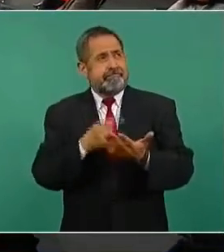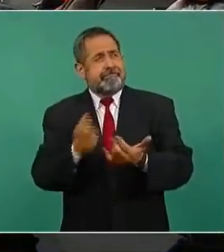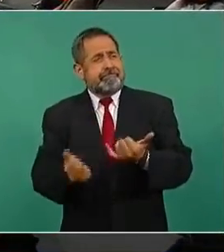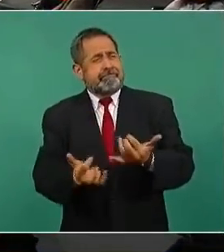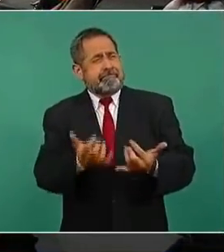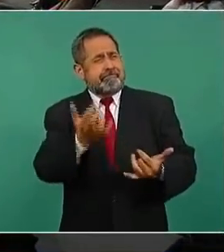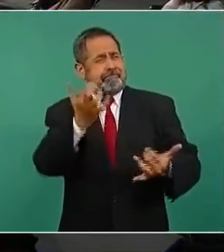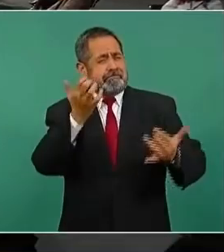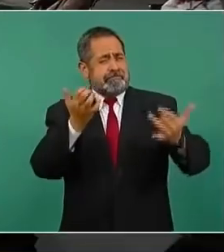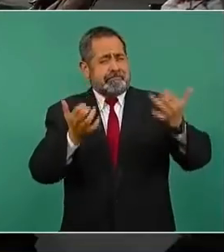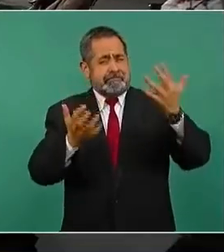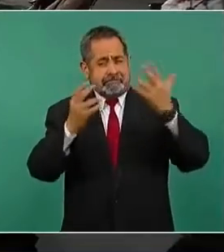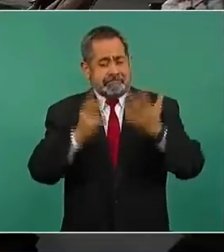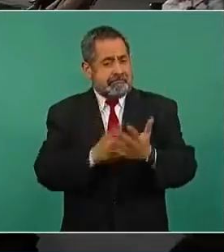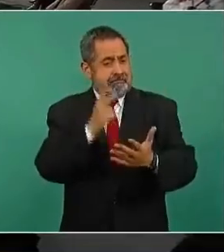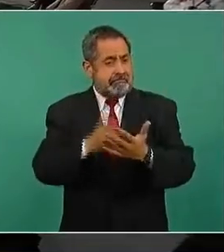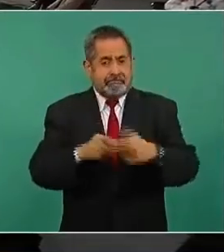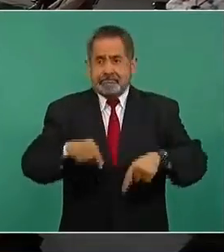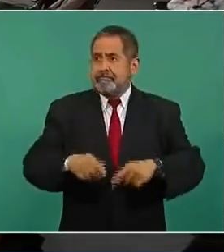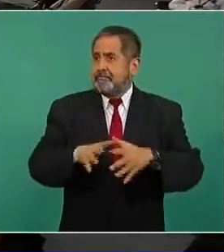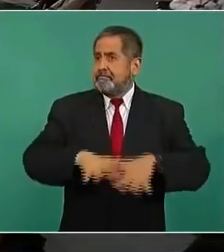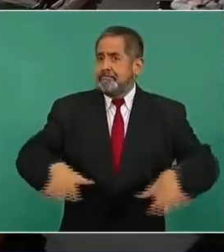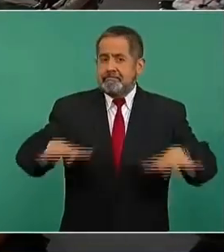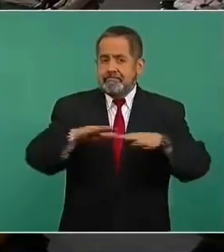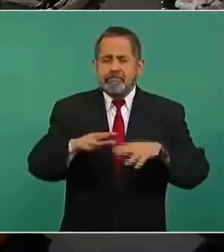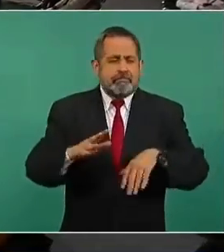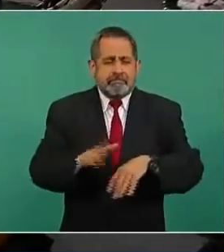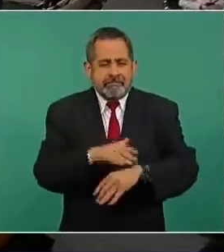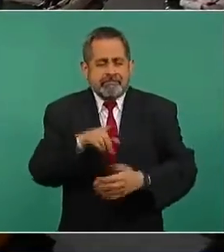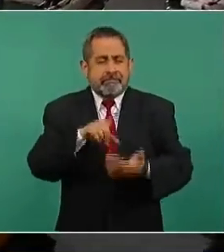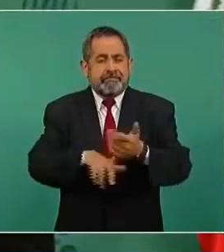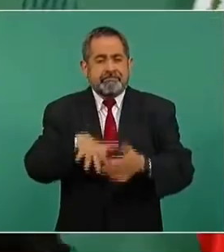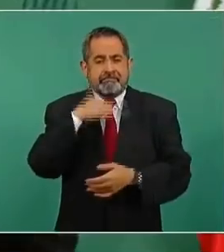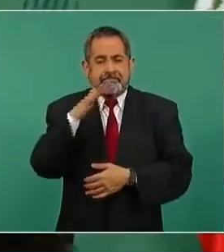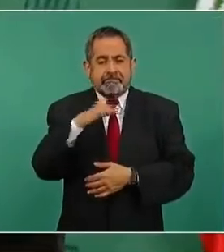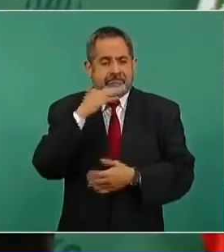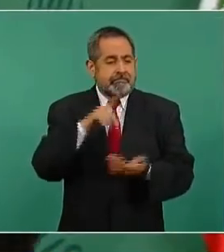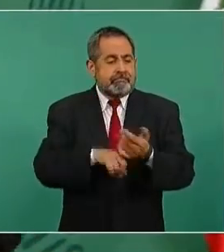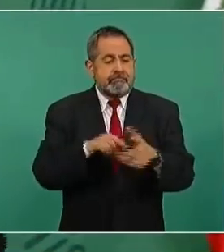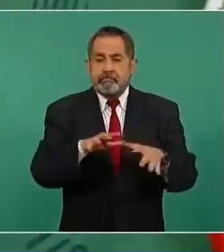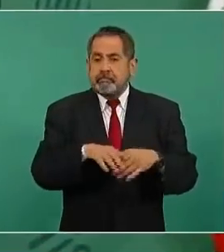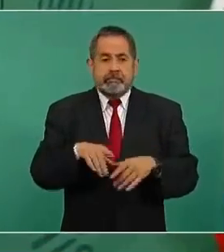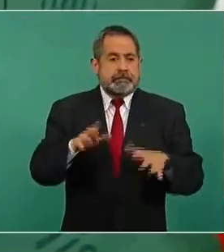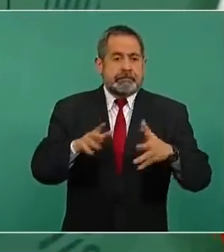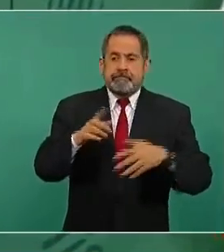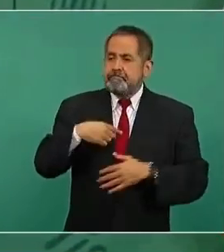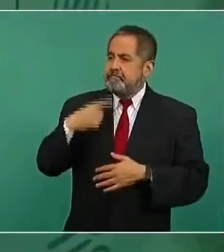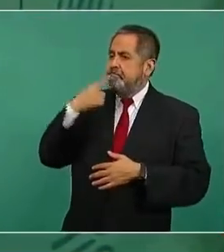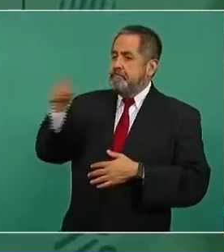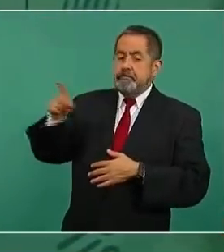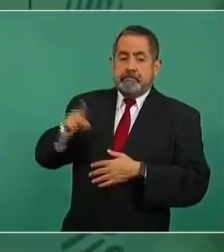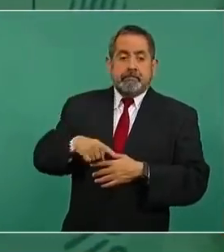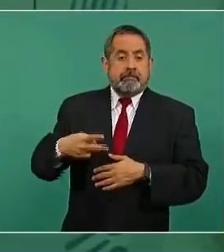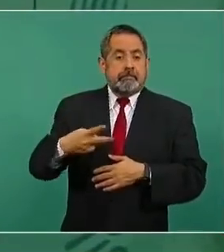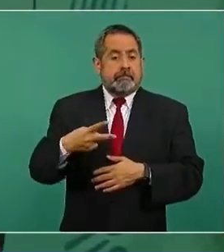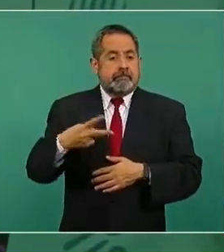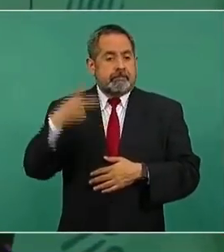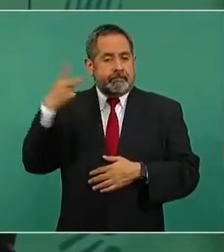porque hubo por corrupción una denuncia del